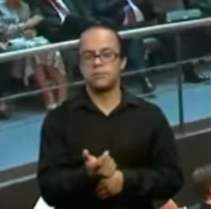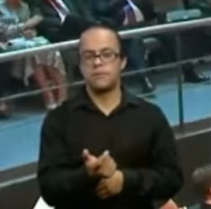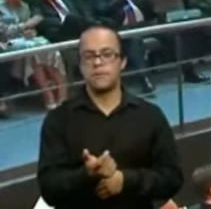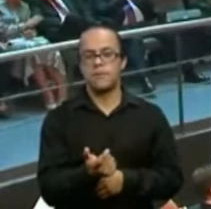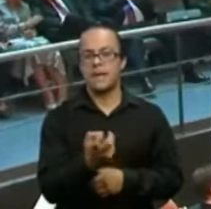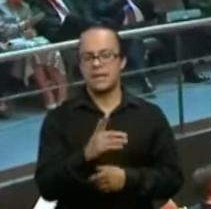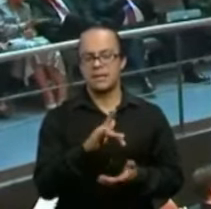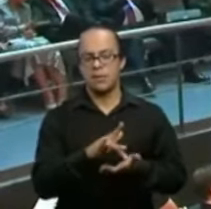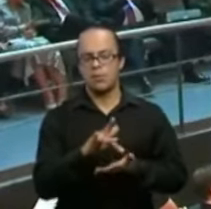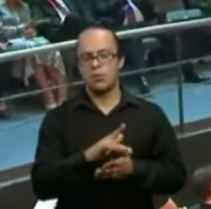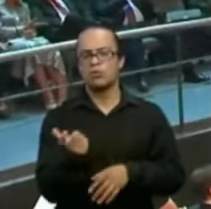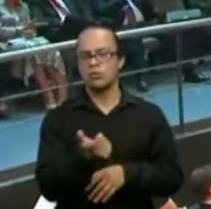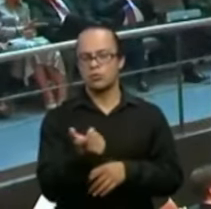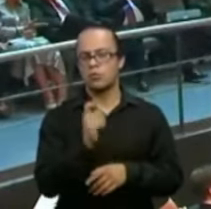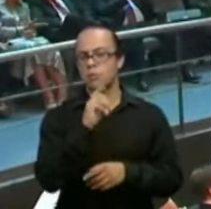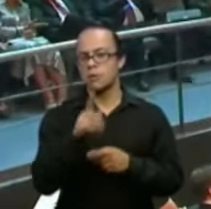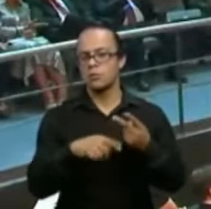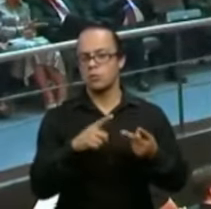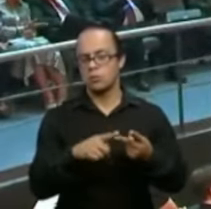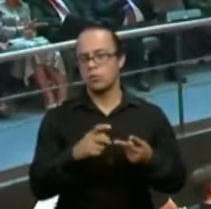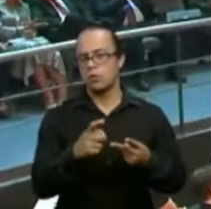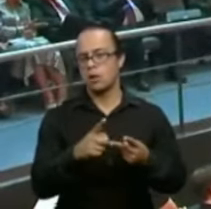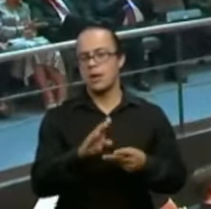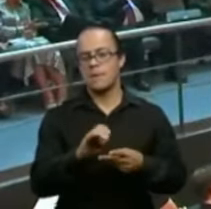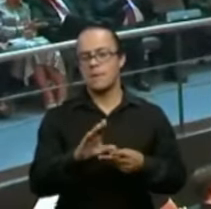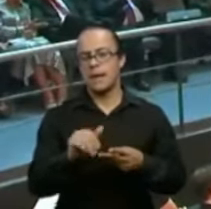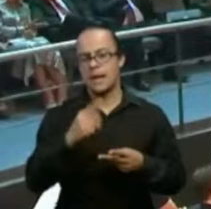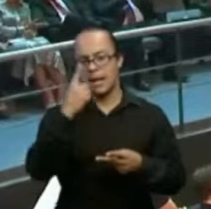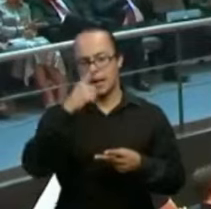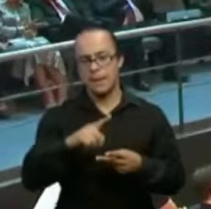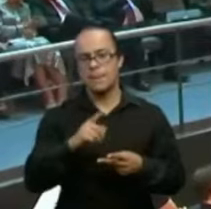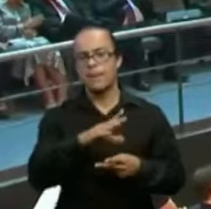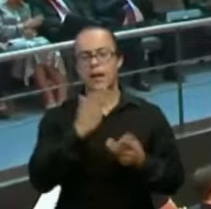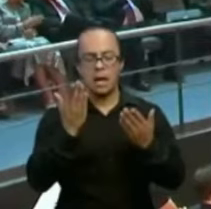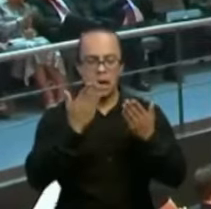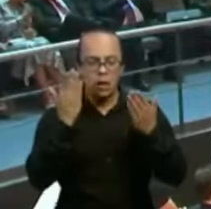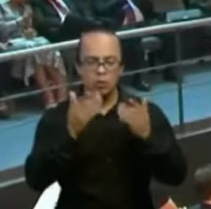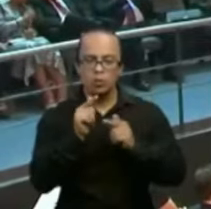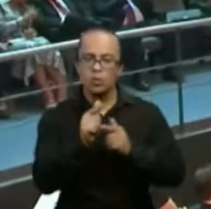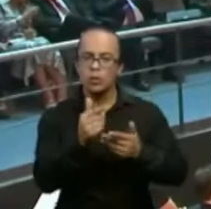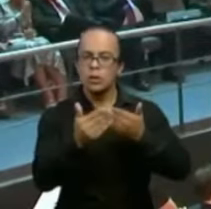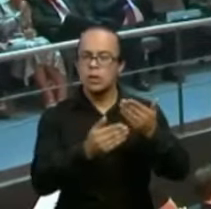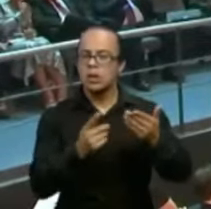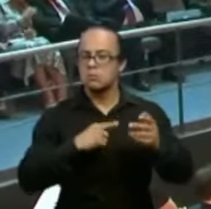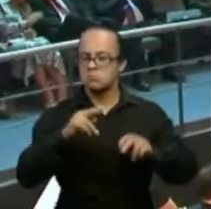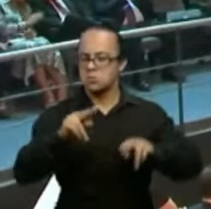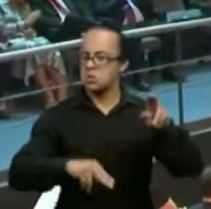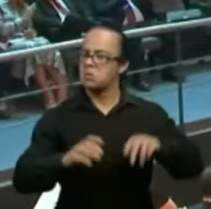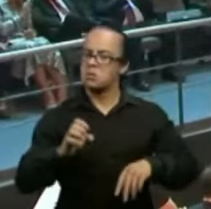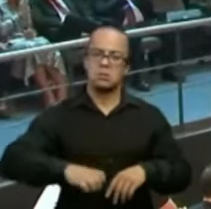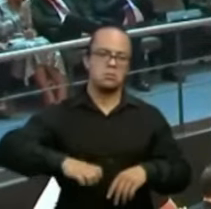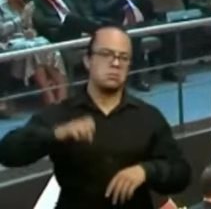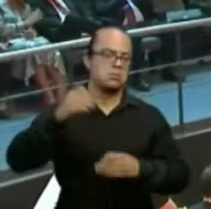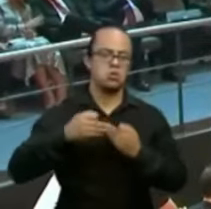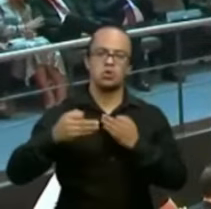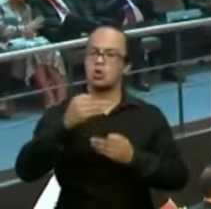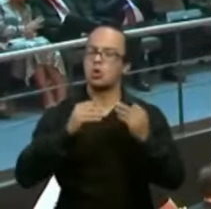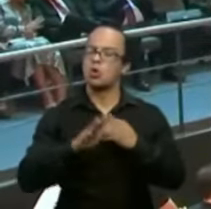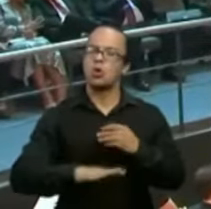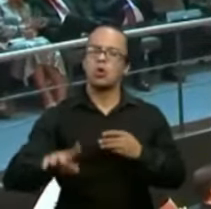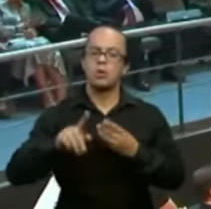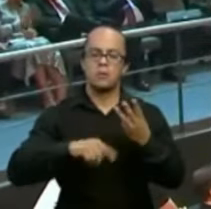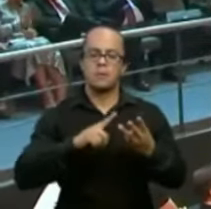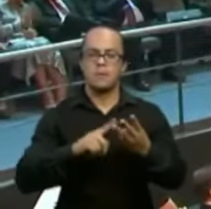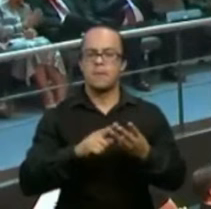además de ese apoyo monetario, también incluirá becas para la conclusión de estudios en todos los tipos y niveles educativos, descuentos